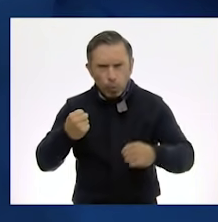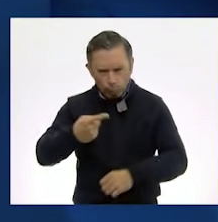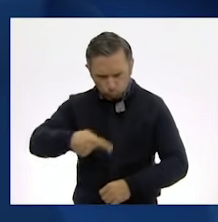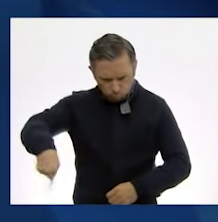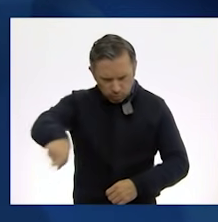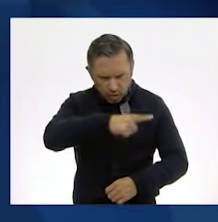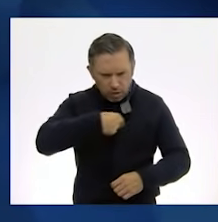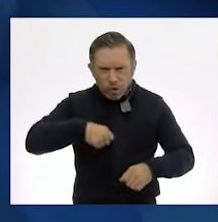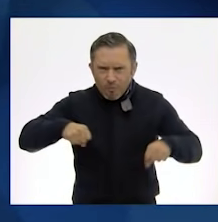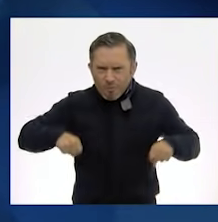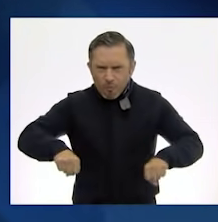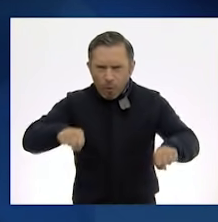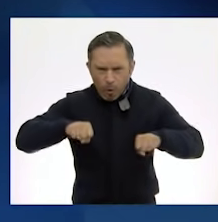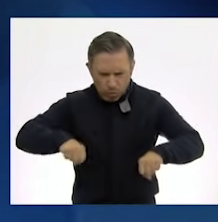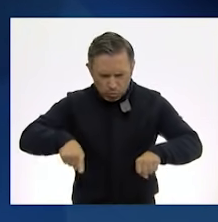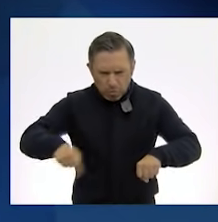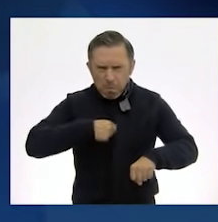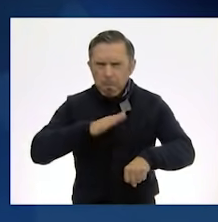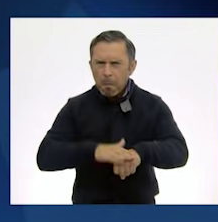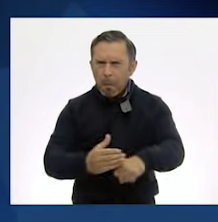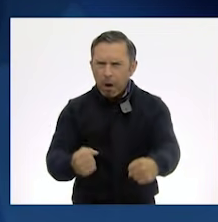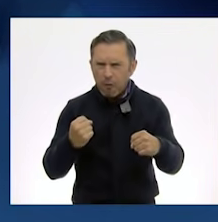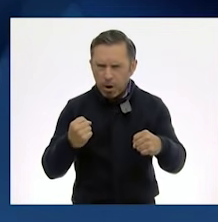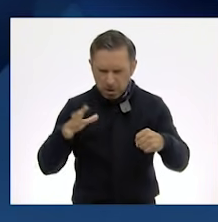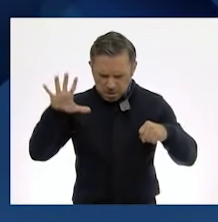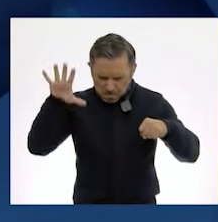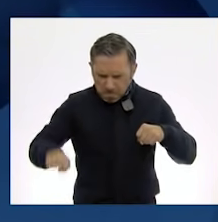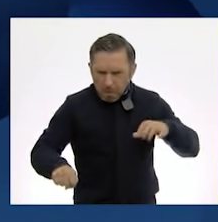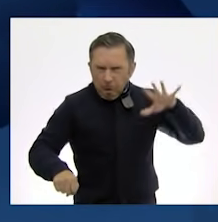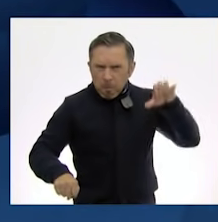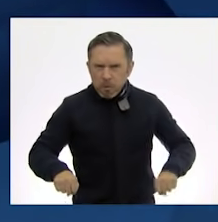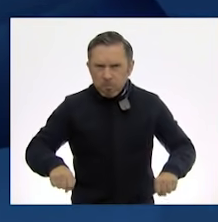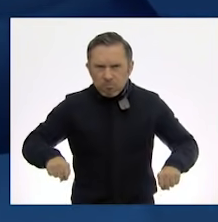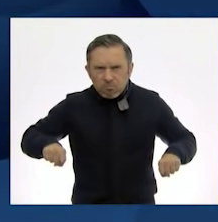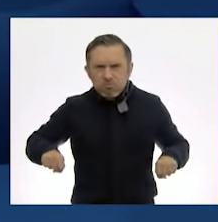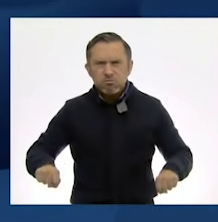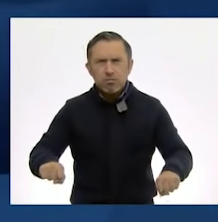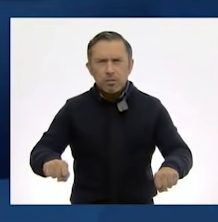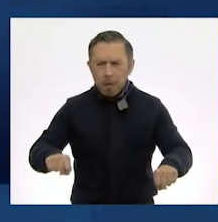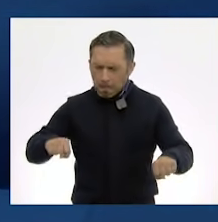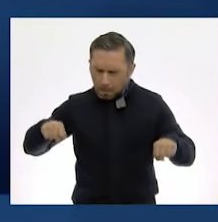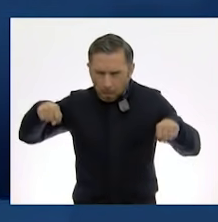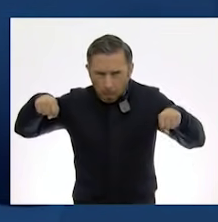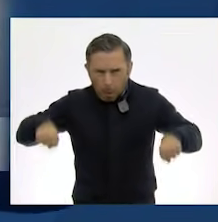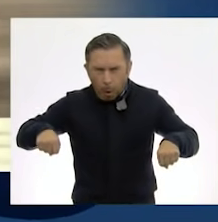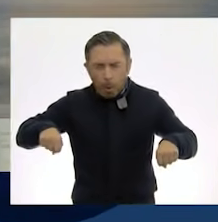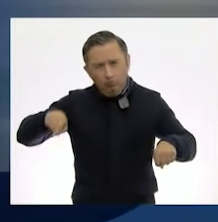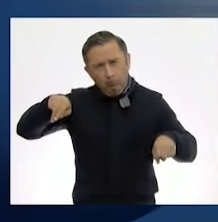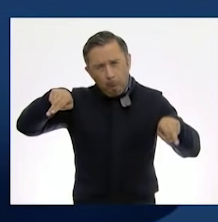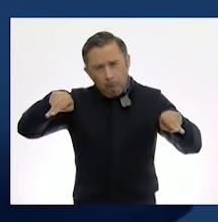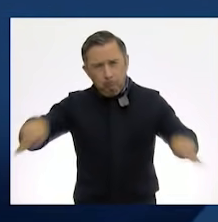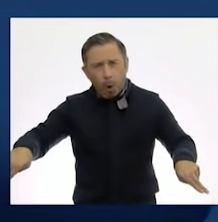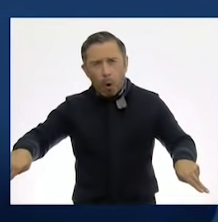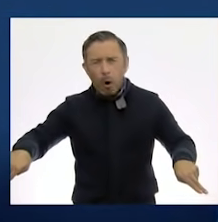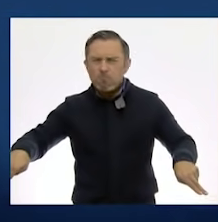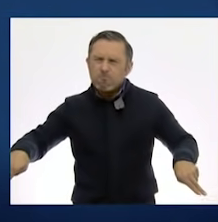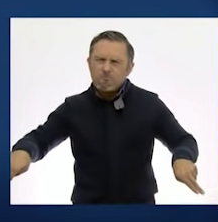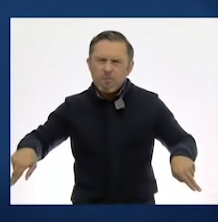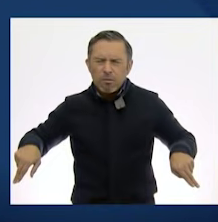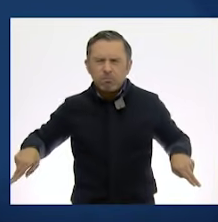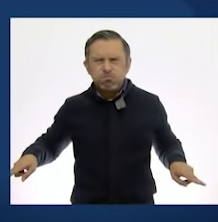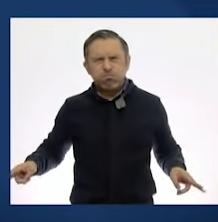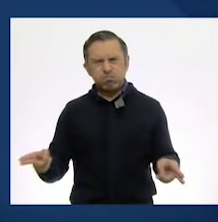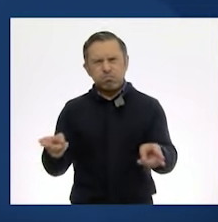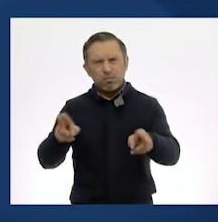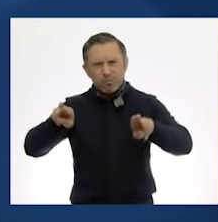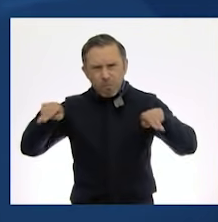remeros, apoyaos con toda fuerza en el remo, hundiéndolo en el agua de modo veloz para pasar pronto por entre las